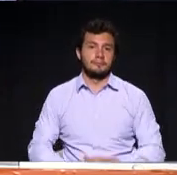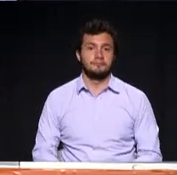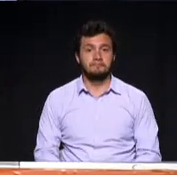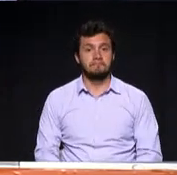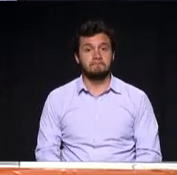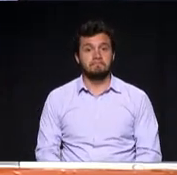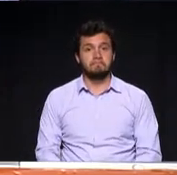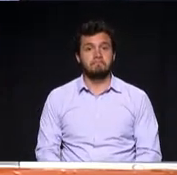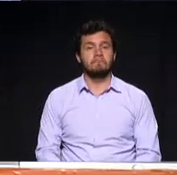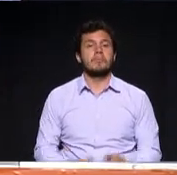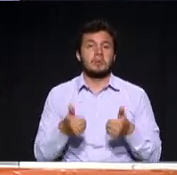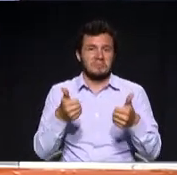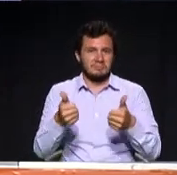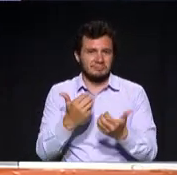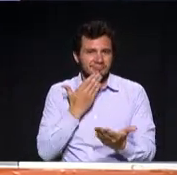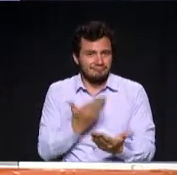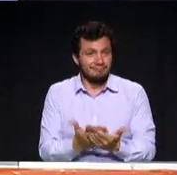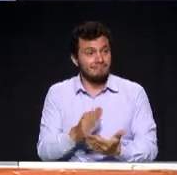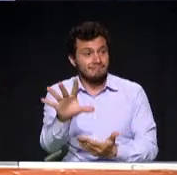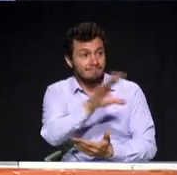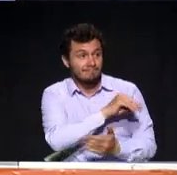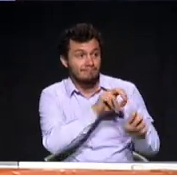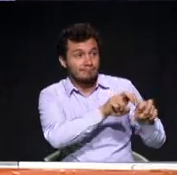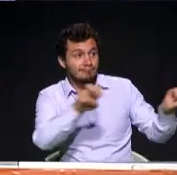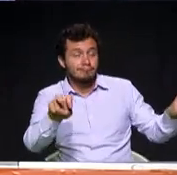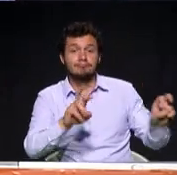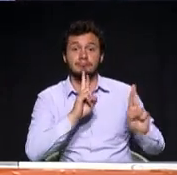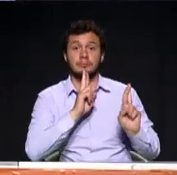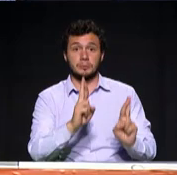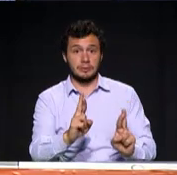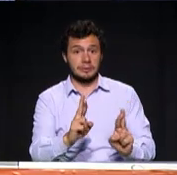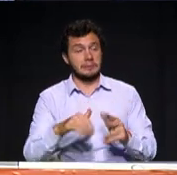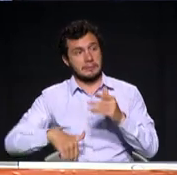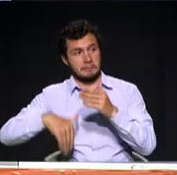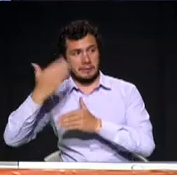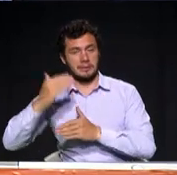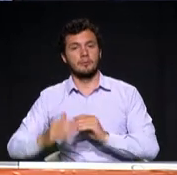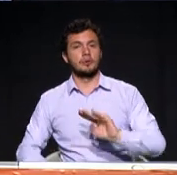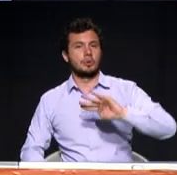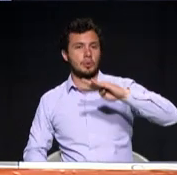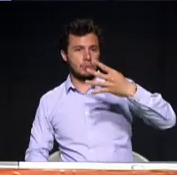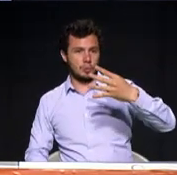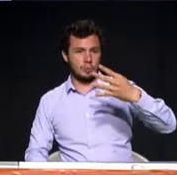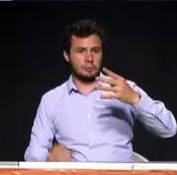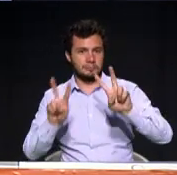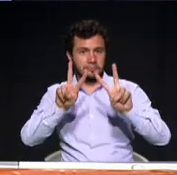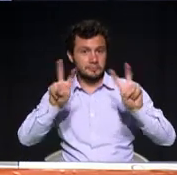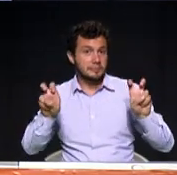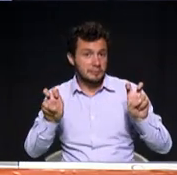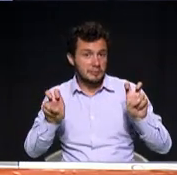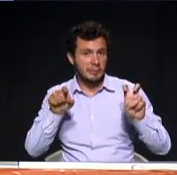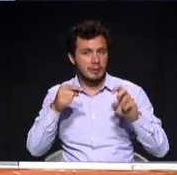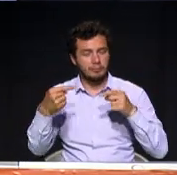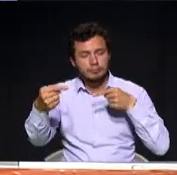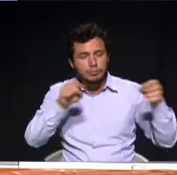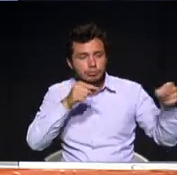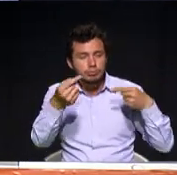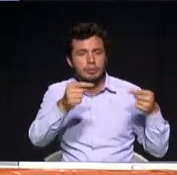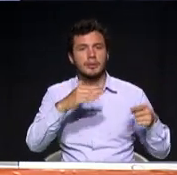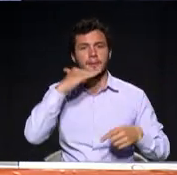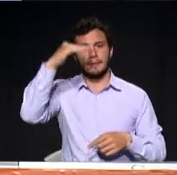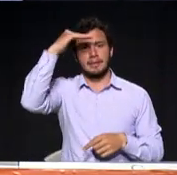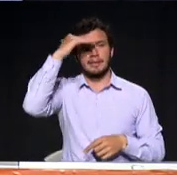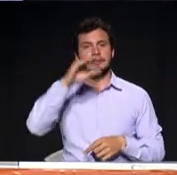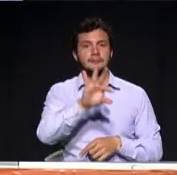muchas gracias a todos por sus respuestas entramos entonces en él y bloqueen el cuarto tema de este debate medellín elige